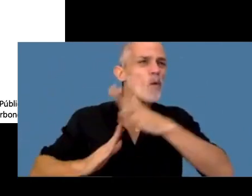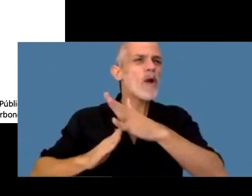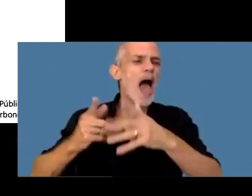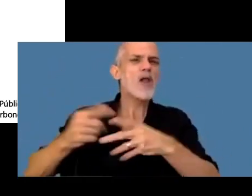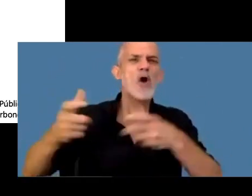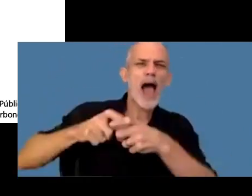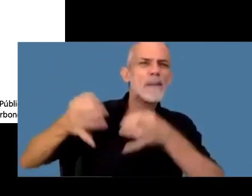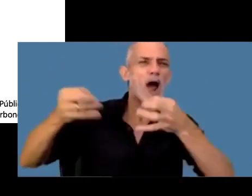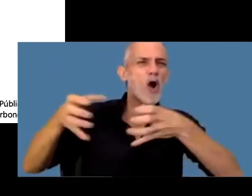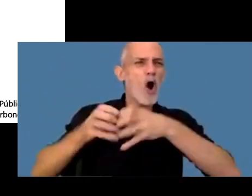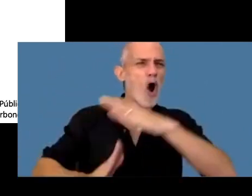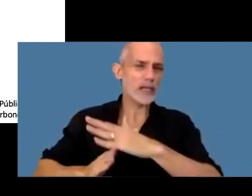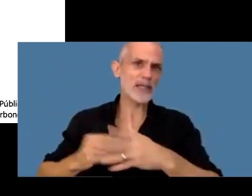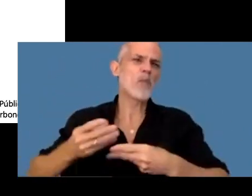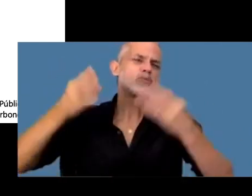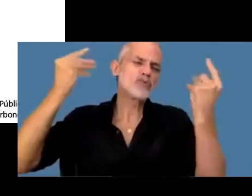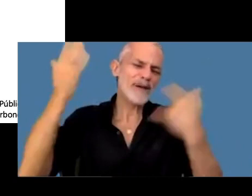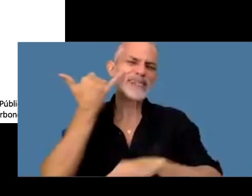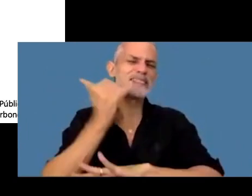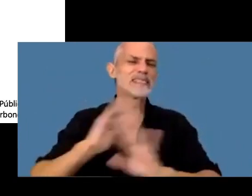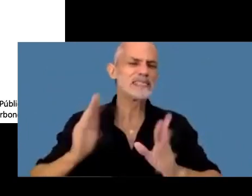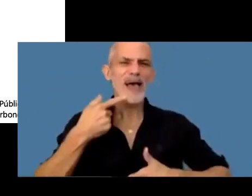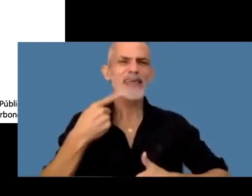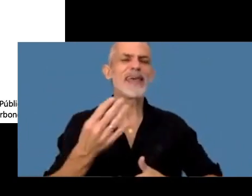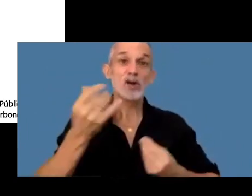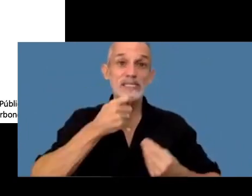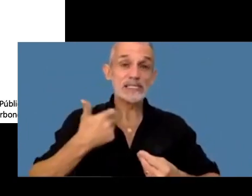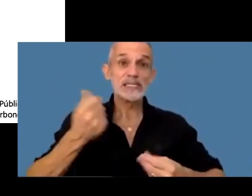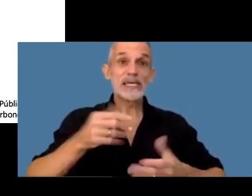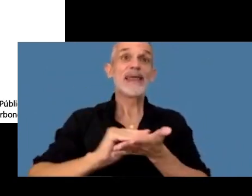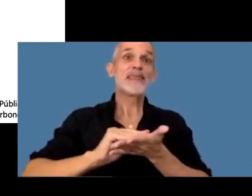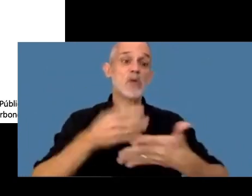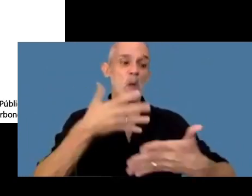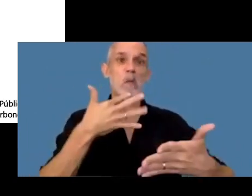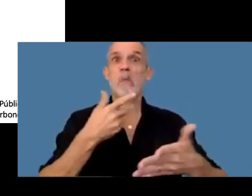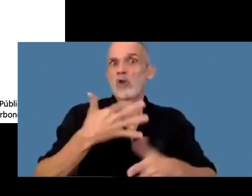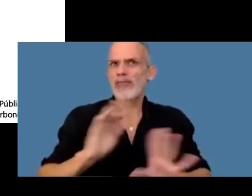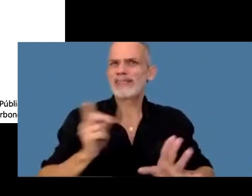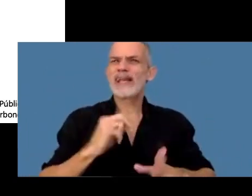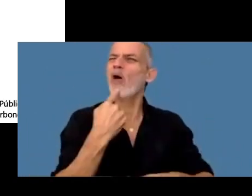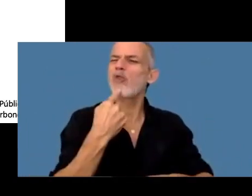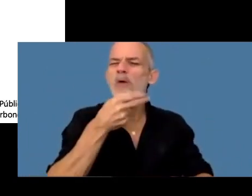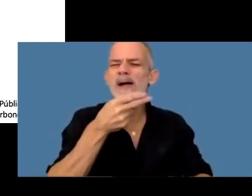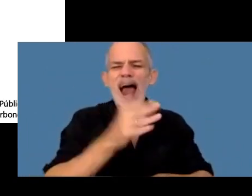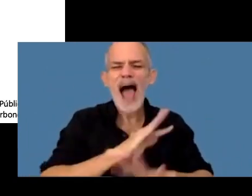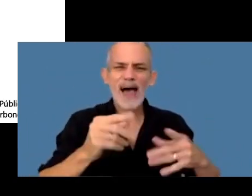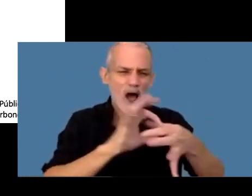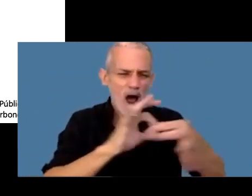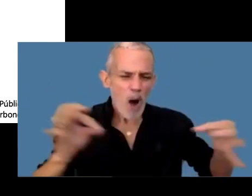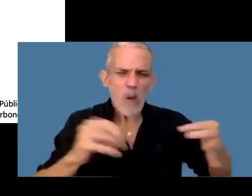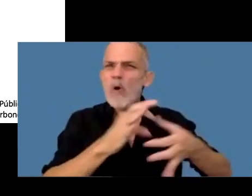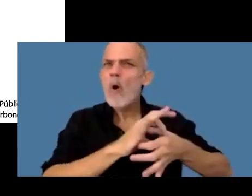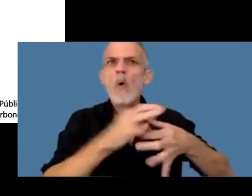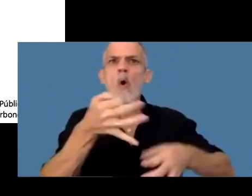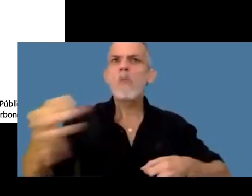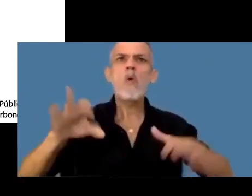dicho muchísimas oportunidades que cuando el legislador no ha dejado espacio de duda, cuando la literalidad de los términos es clara, yo